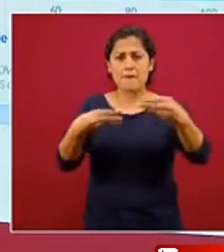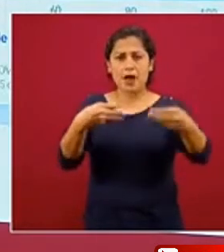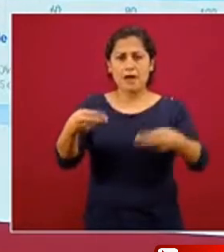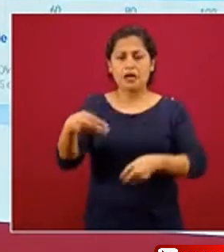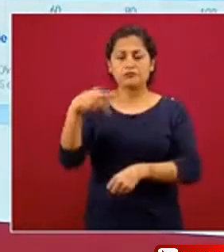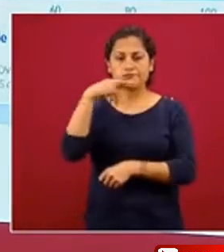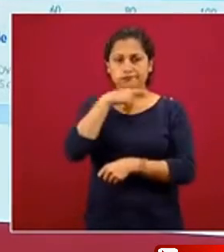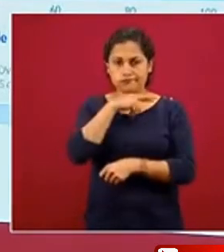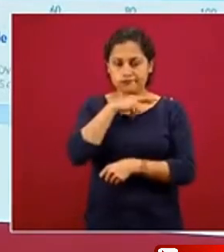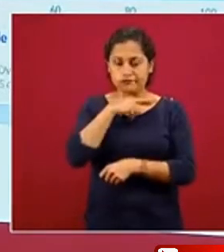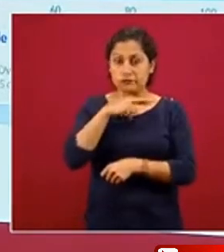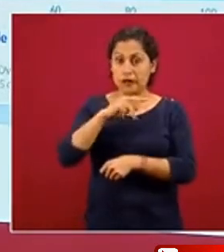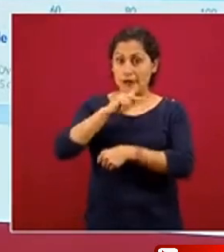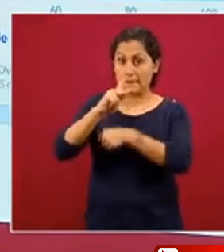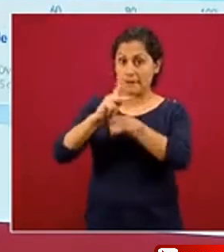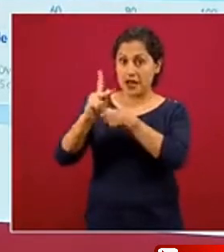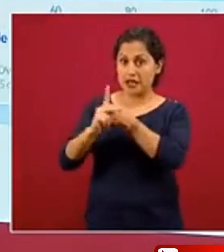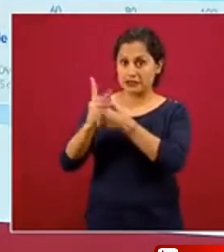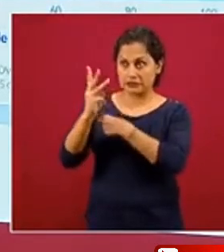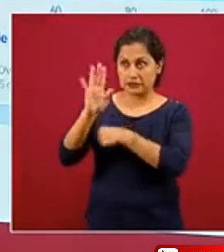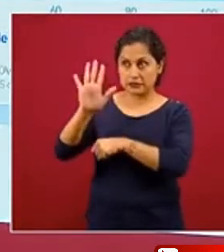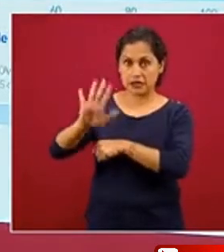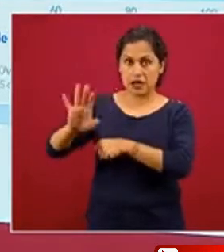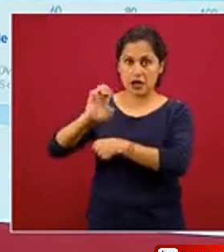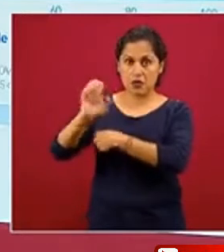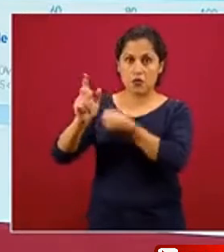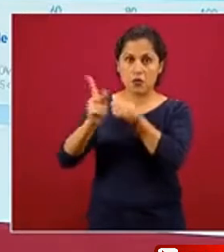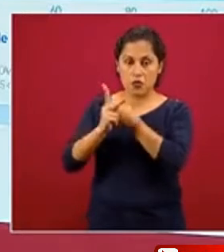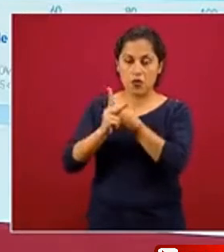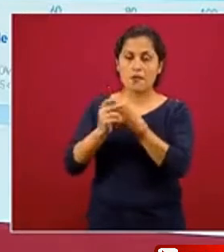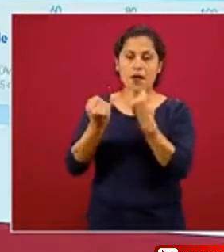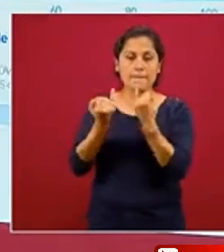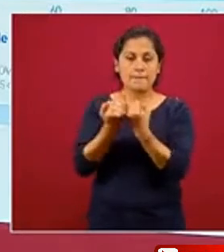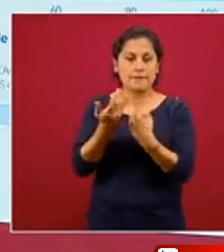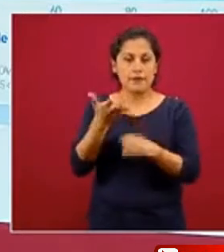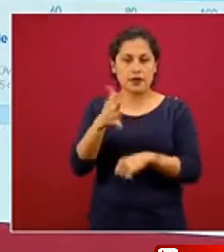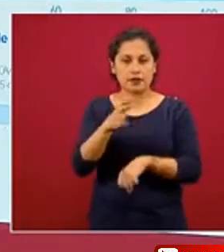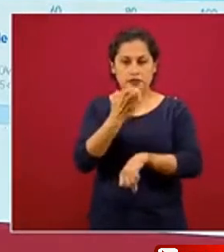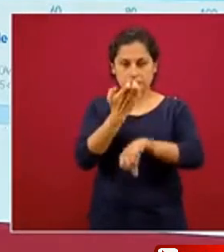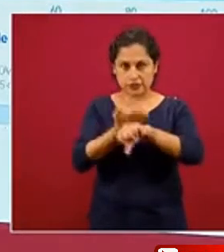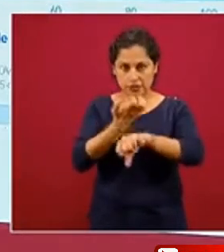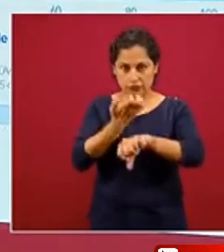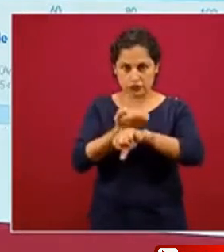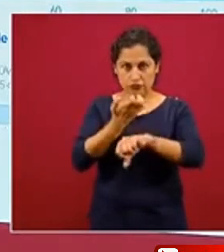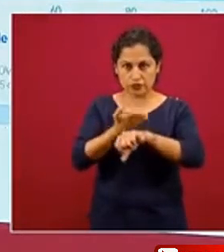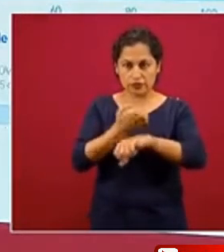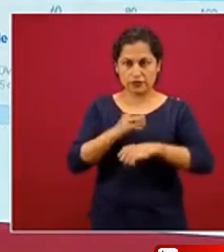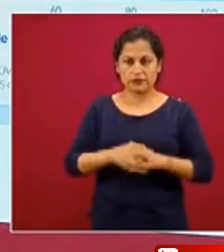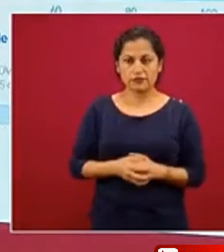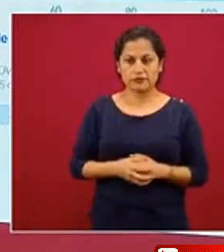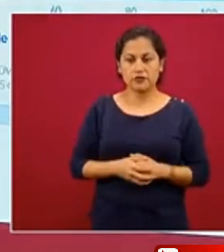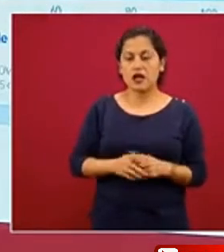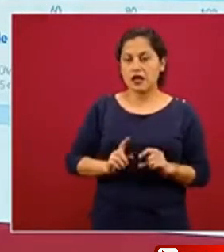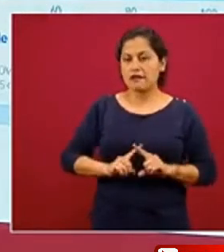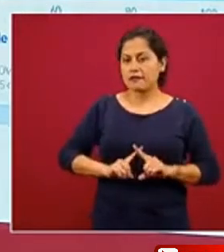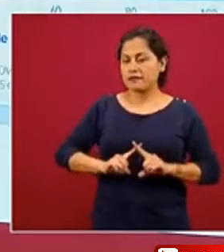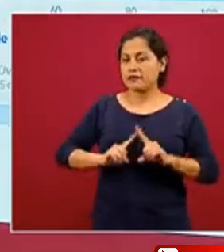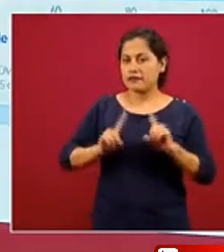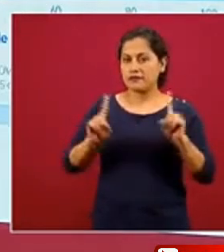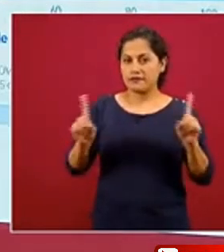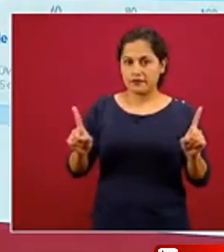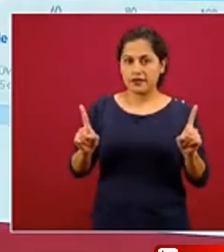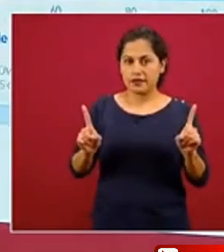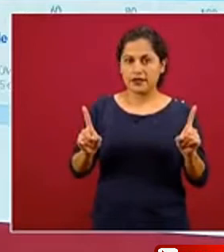estos tres países europeos, es muy semejante a la de Estados Unidos y es considerablemente distinta a la